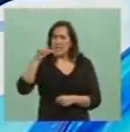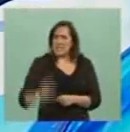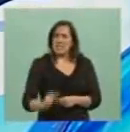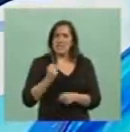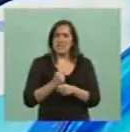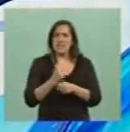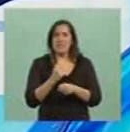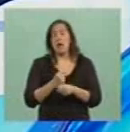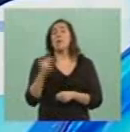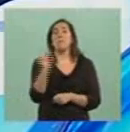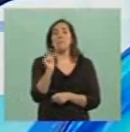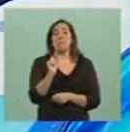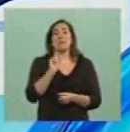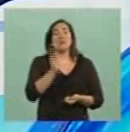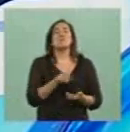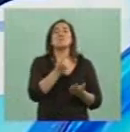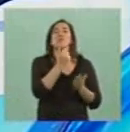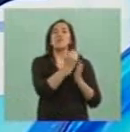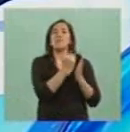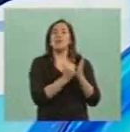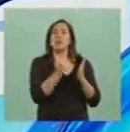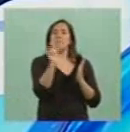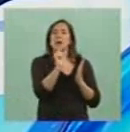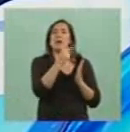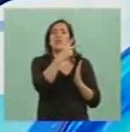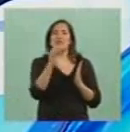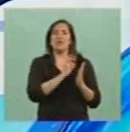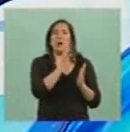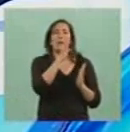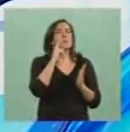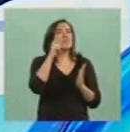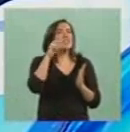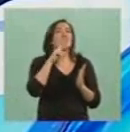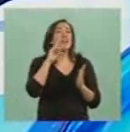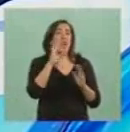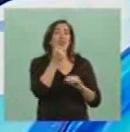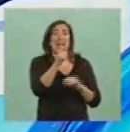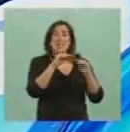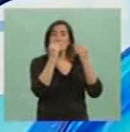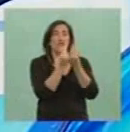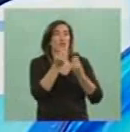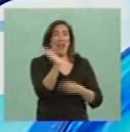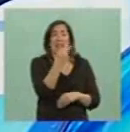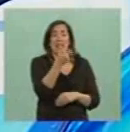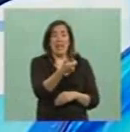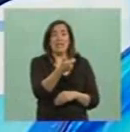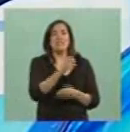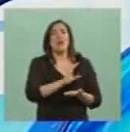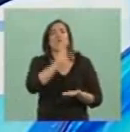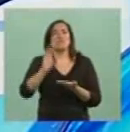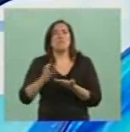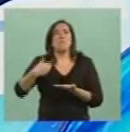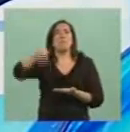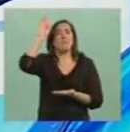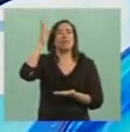que del crédito del Bicentenario, casi el 34% de la totalidad de todos los créditos ha sido otorgado